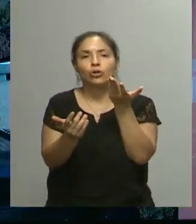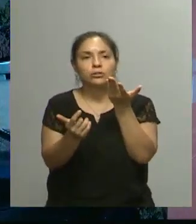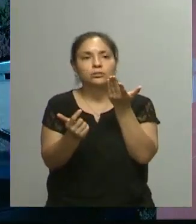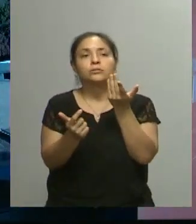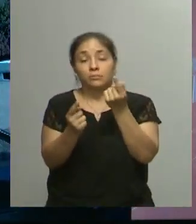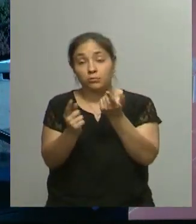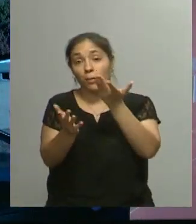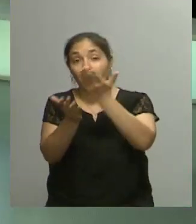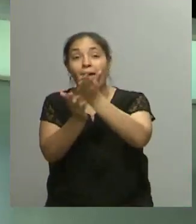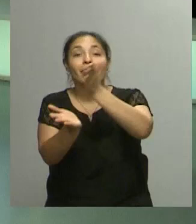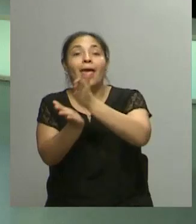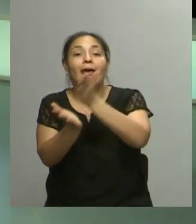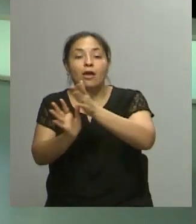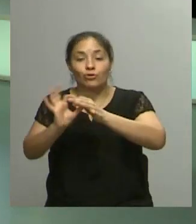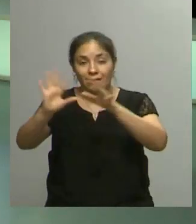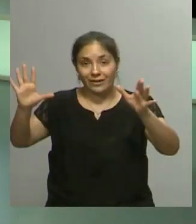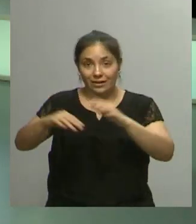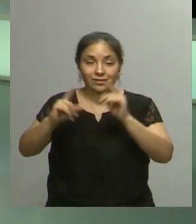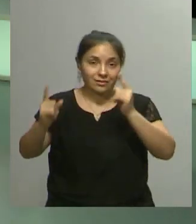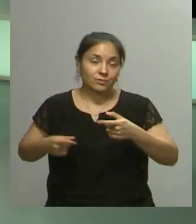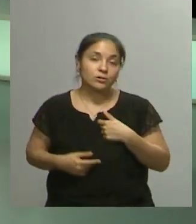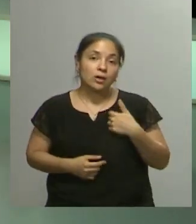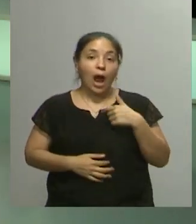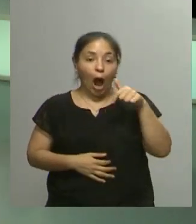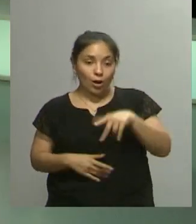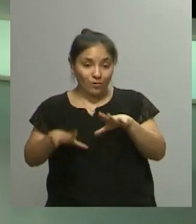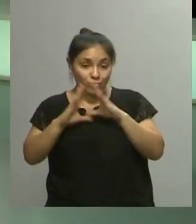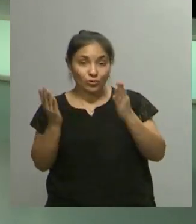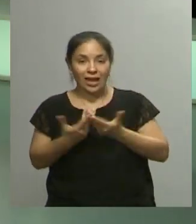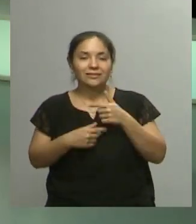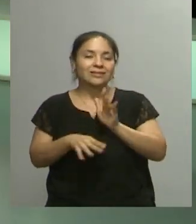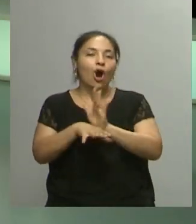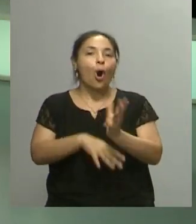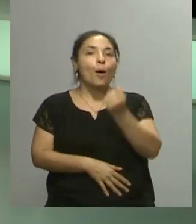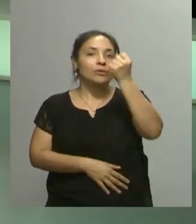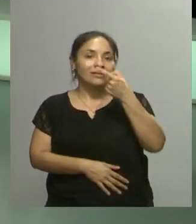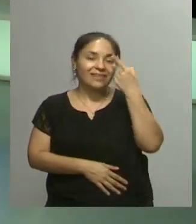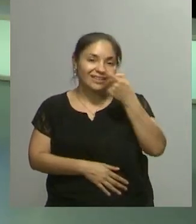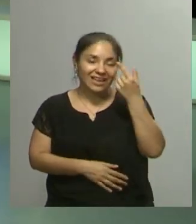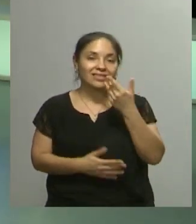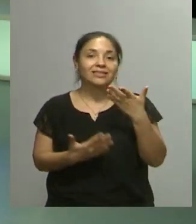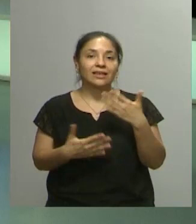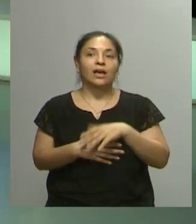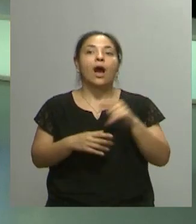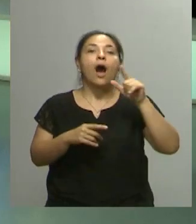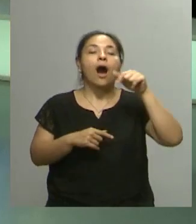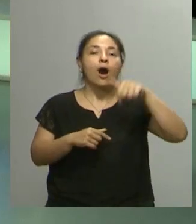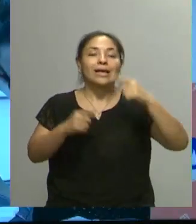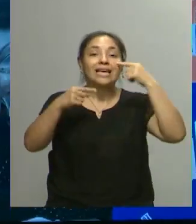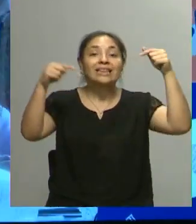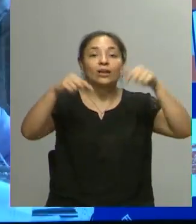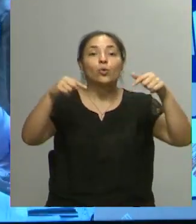Reclamando por sus derechos y libertades. Me parece que es una buena oportunidad. Están las organizaciones internacionales de derechos humanos con los ojos puestos ahí